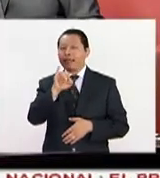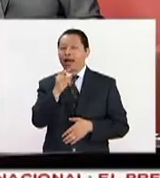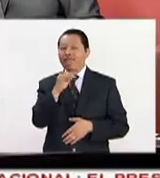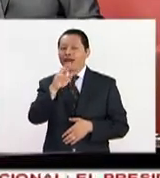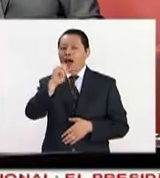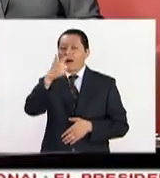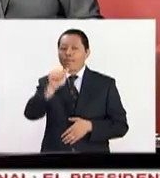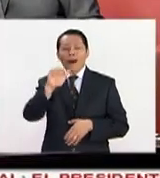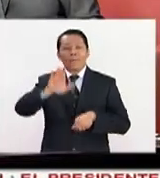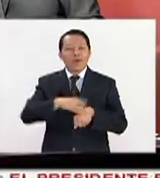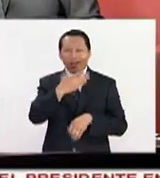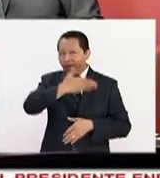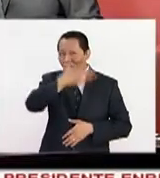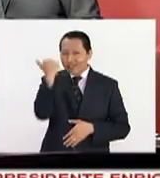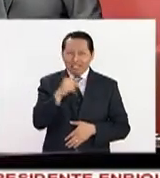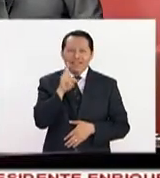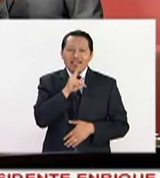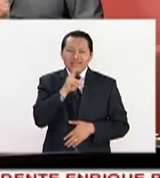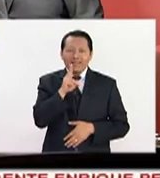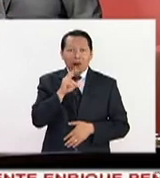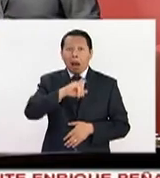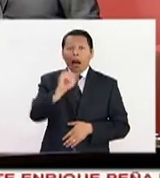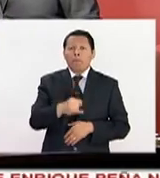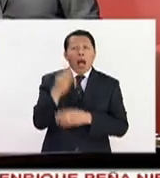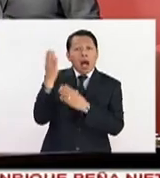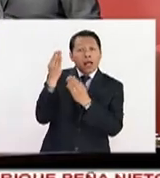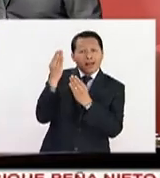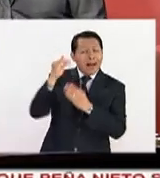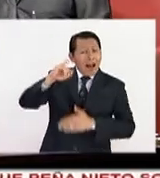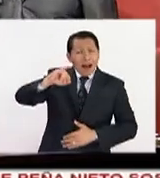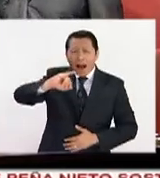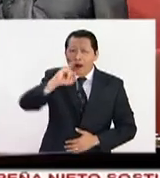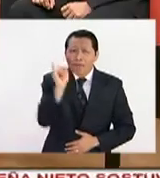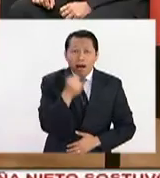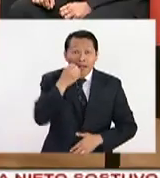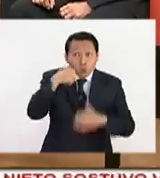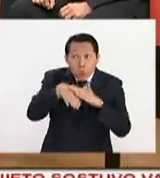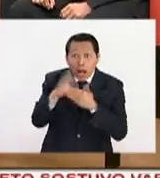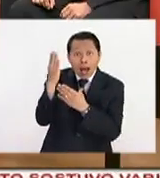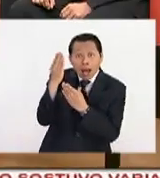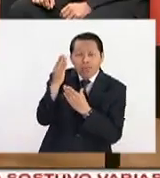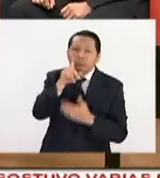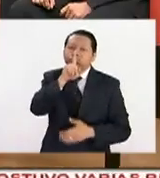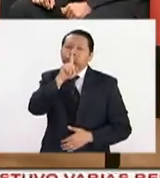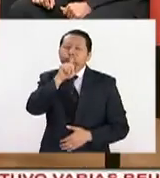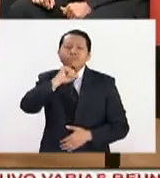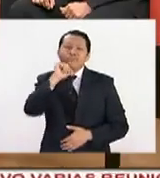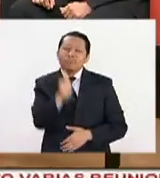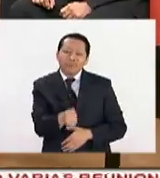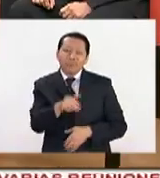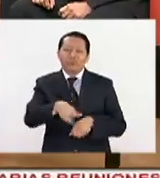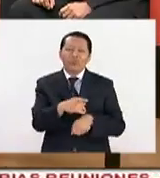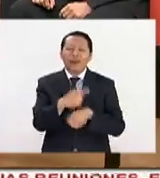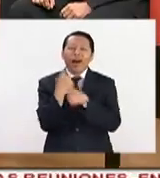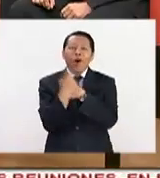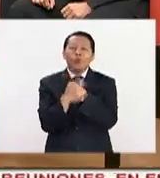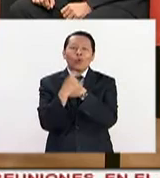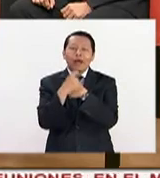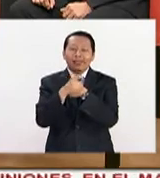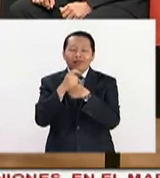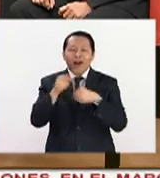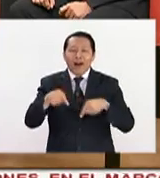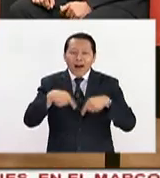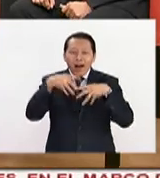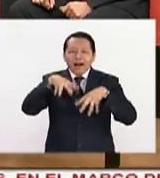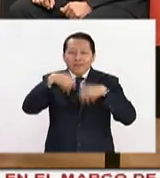cómo respirar. Nadie nos lo enseña nunca en la escuela. O sea, nadie te dice cómo respirar. Como es un proceso automático, pero lo